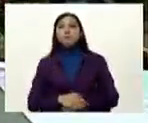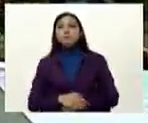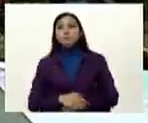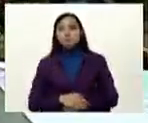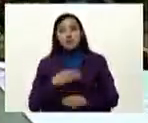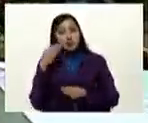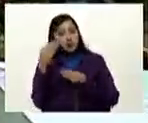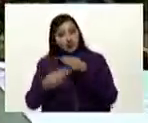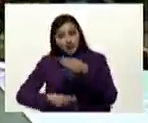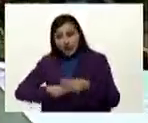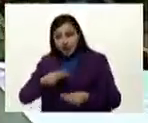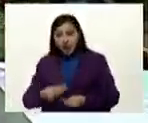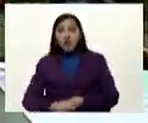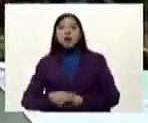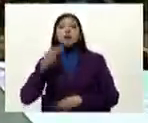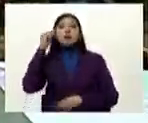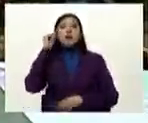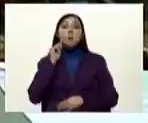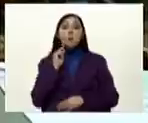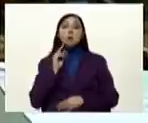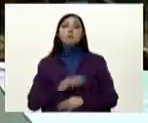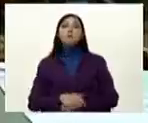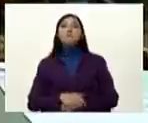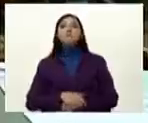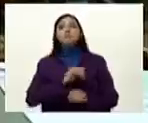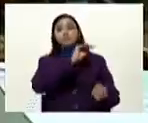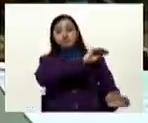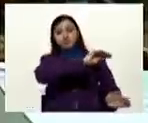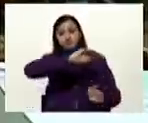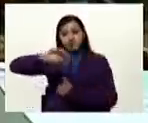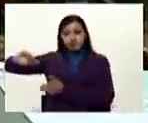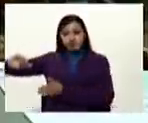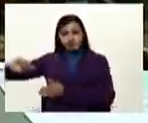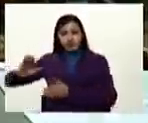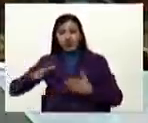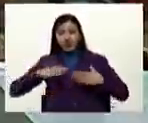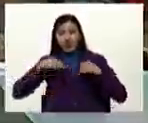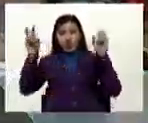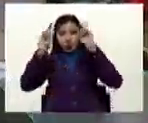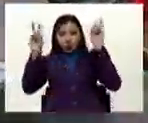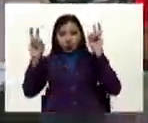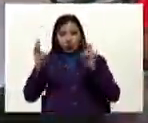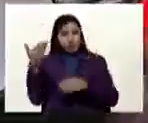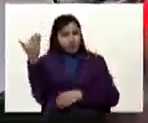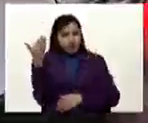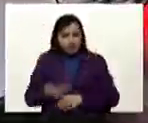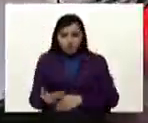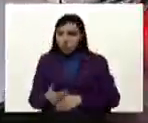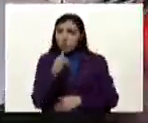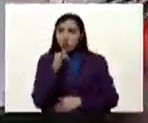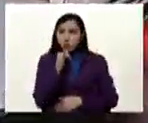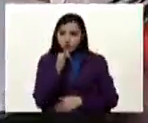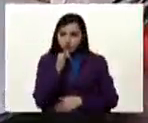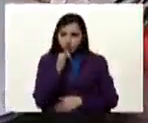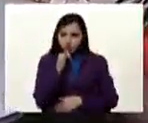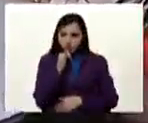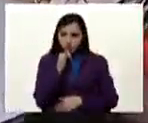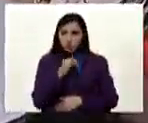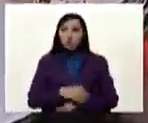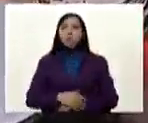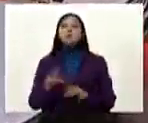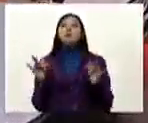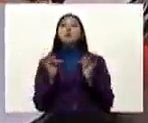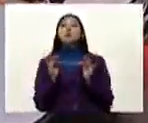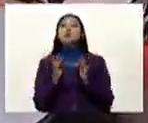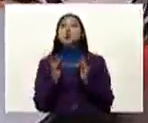construcción del bolívar. Bueno, volvamos a los temas de salud. Muy importante los temas de salud. Tenemos un pase, me